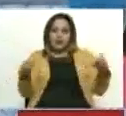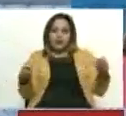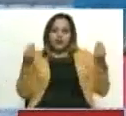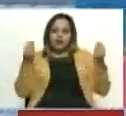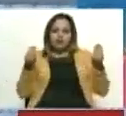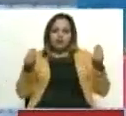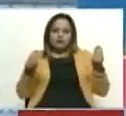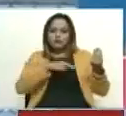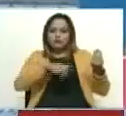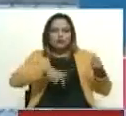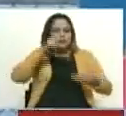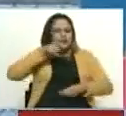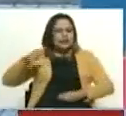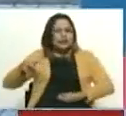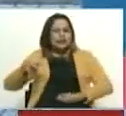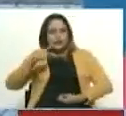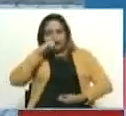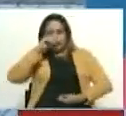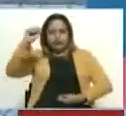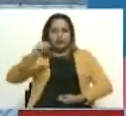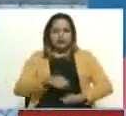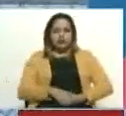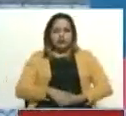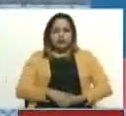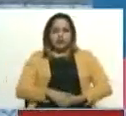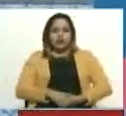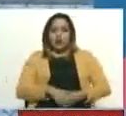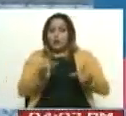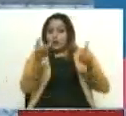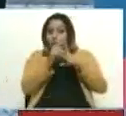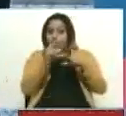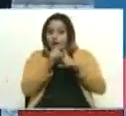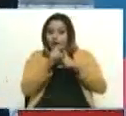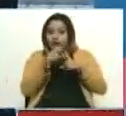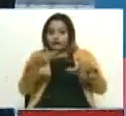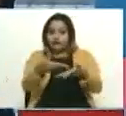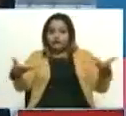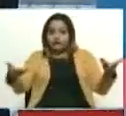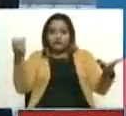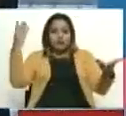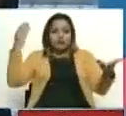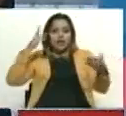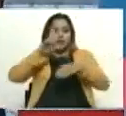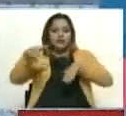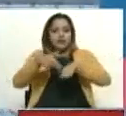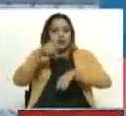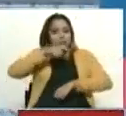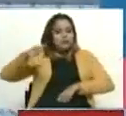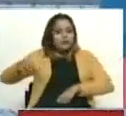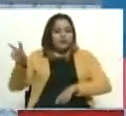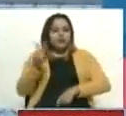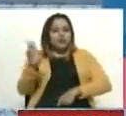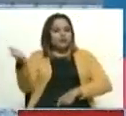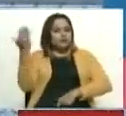nuestro presidente Maduro, en su mensaje a la Asamblea Nacional y al pueblo de Venezuela el pasado